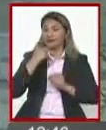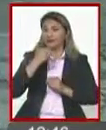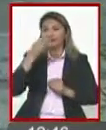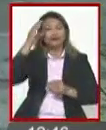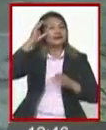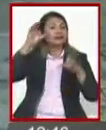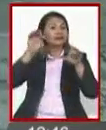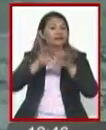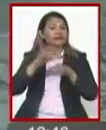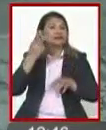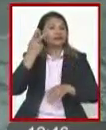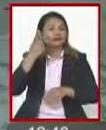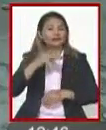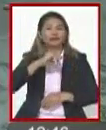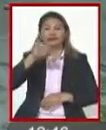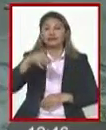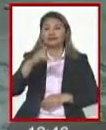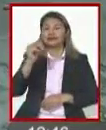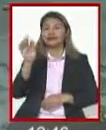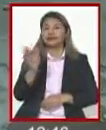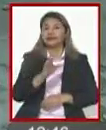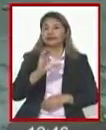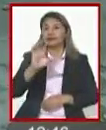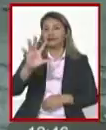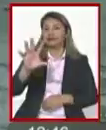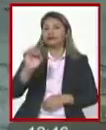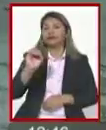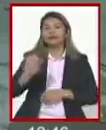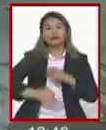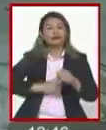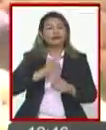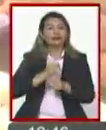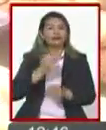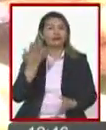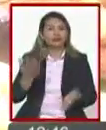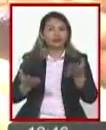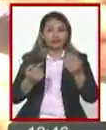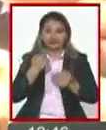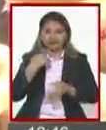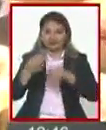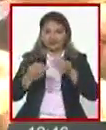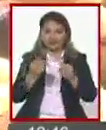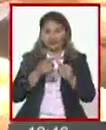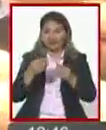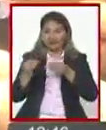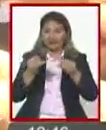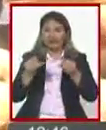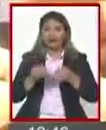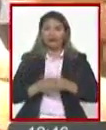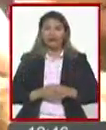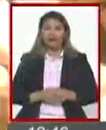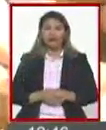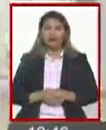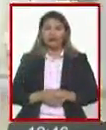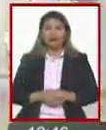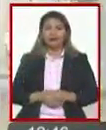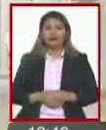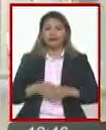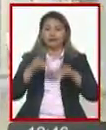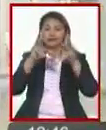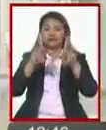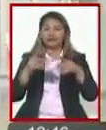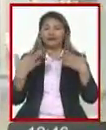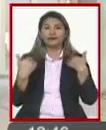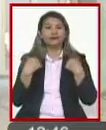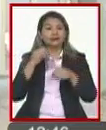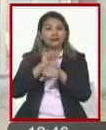el contratista era conocido como Juan Cantuta, de 50 años de edad aproximadamente. De acuerdo a los primeros datos investigativos, esta persona